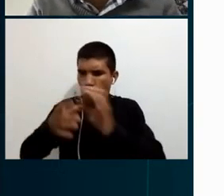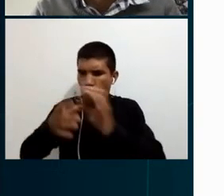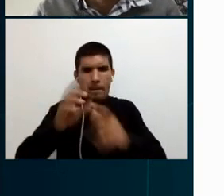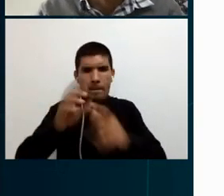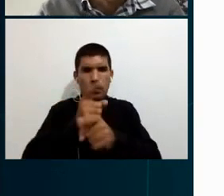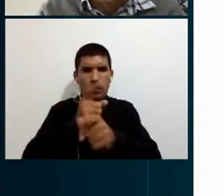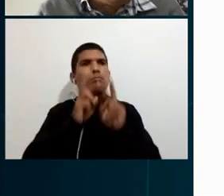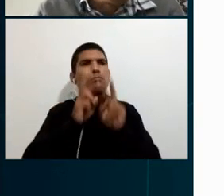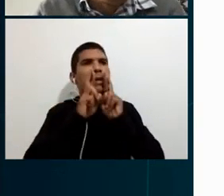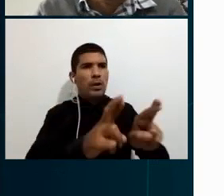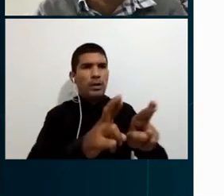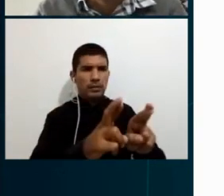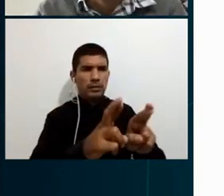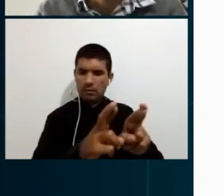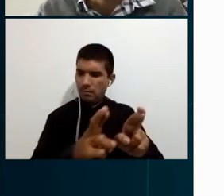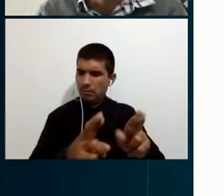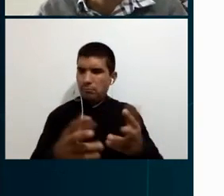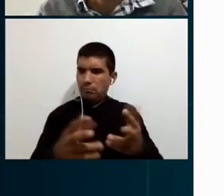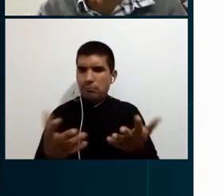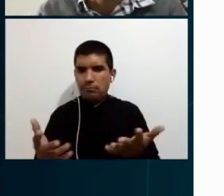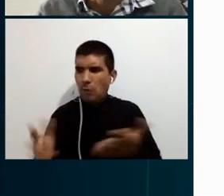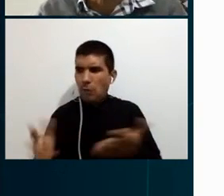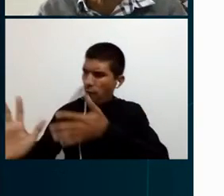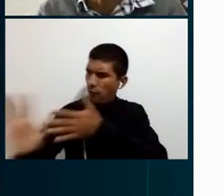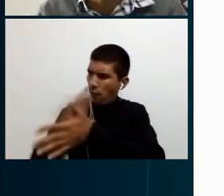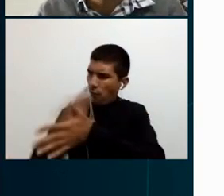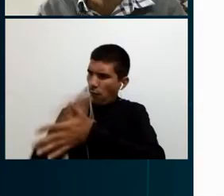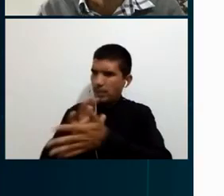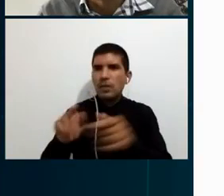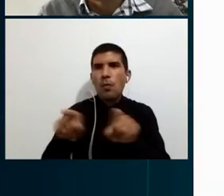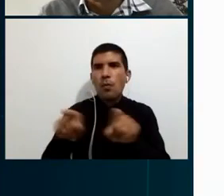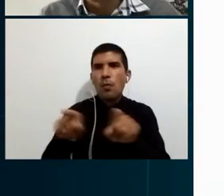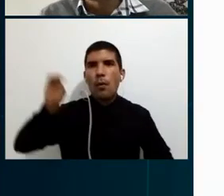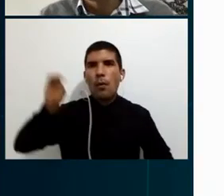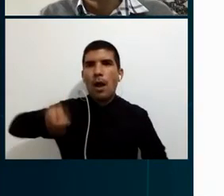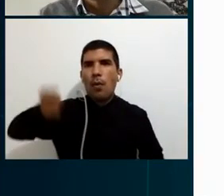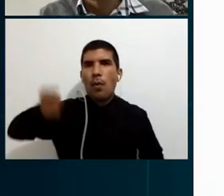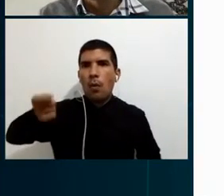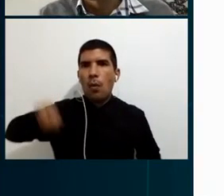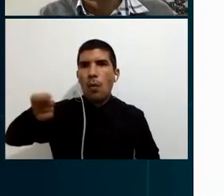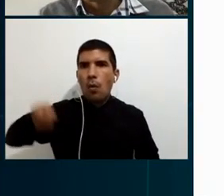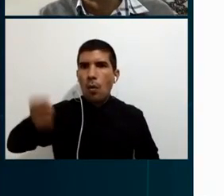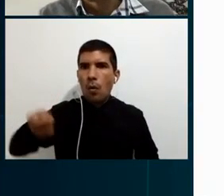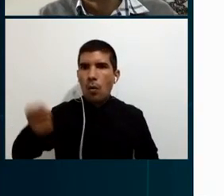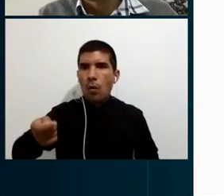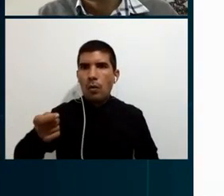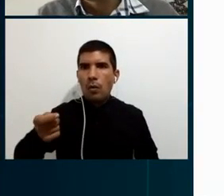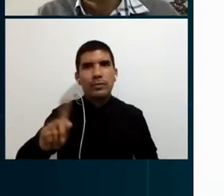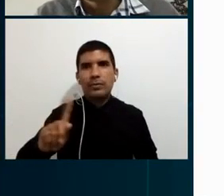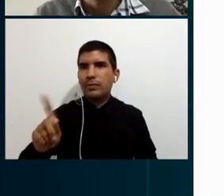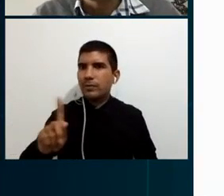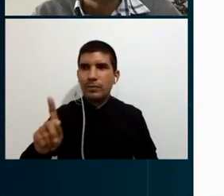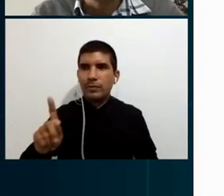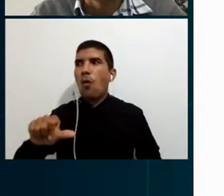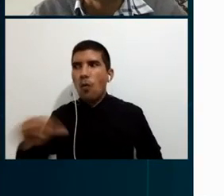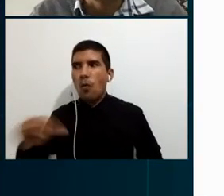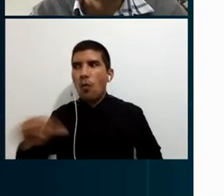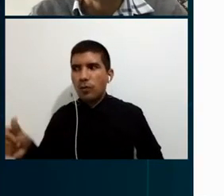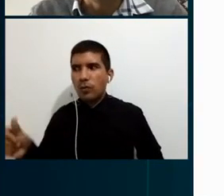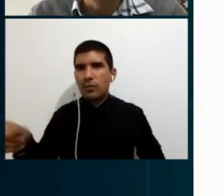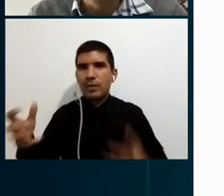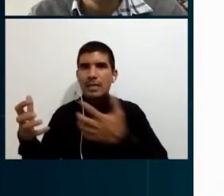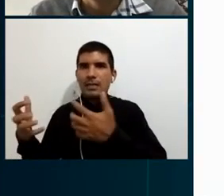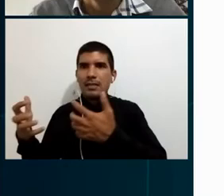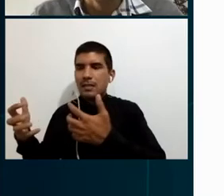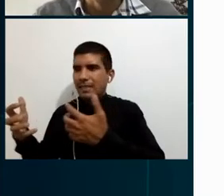de un caso, de un fallo, una tendencia. La pregunta es, si yo soy abogado, ¿yo me sueño llegar